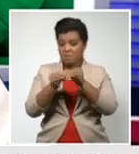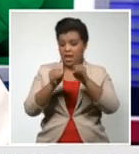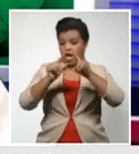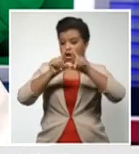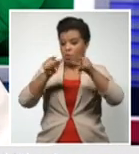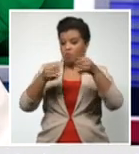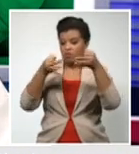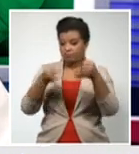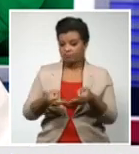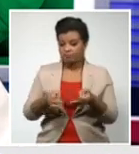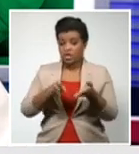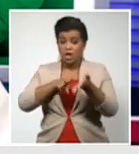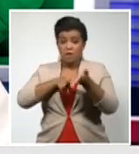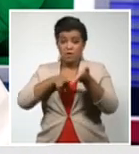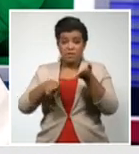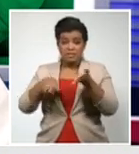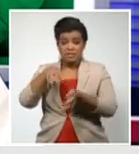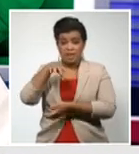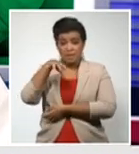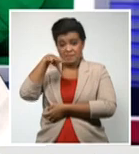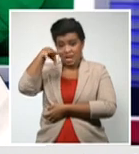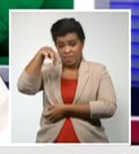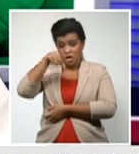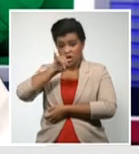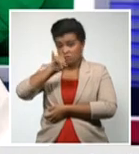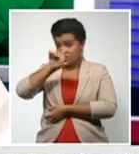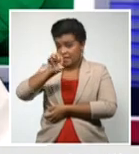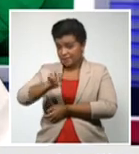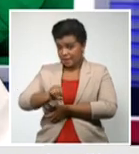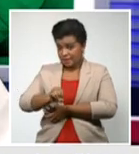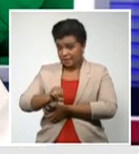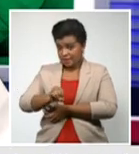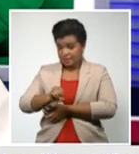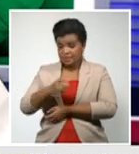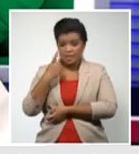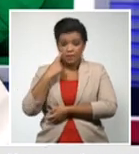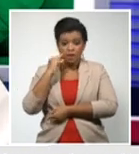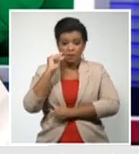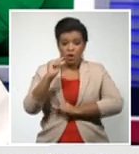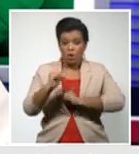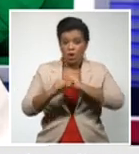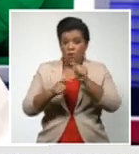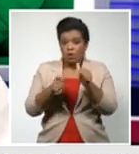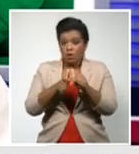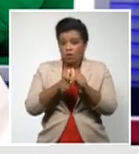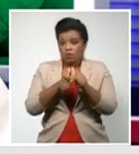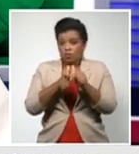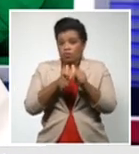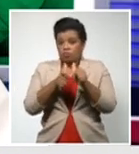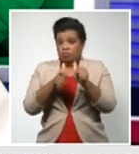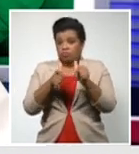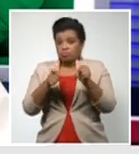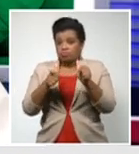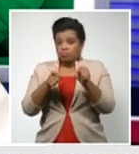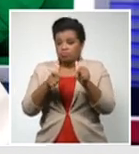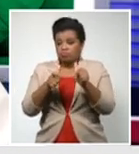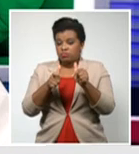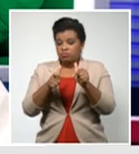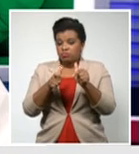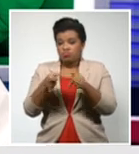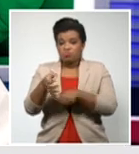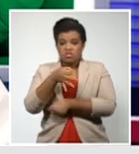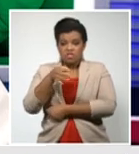del Río, 60, una cifra que se ha ido incrementando. 60 en 7 de sus 11